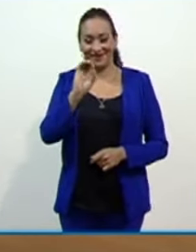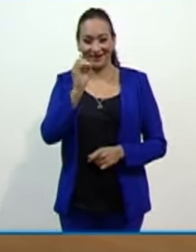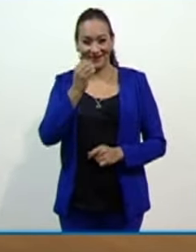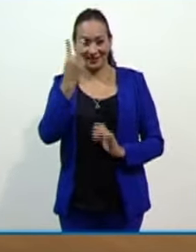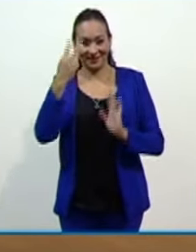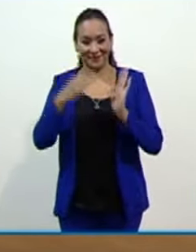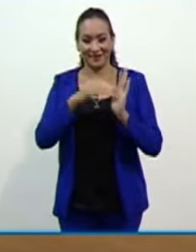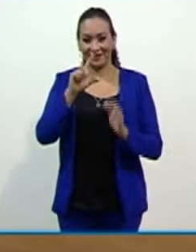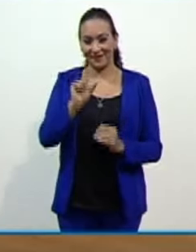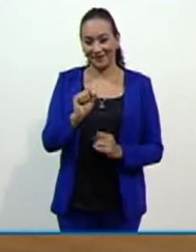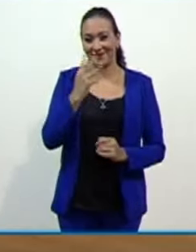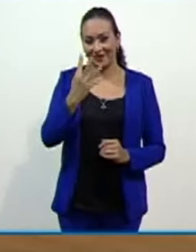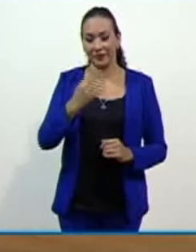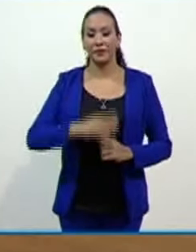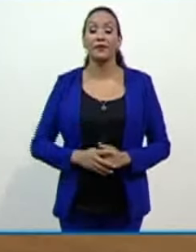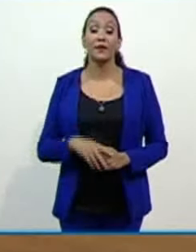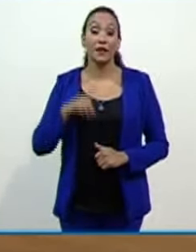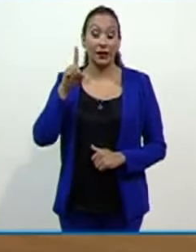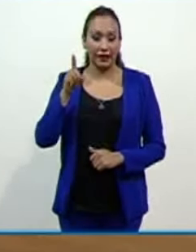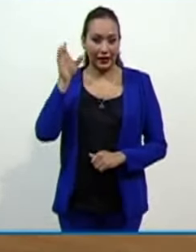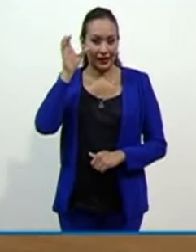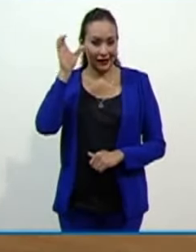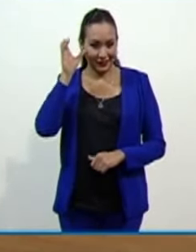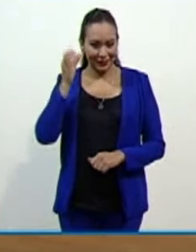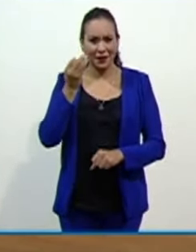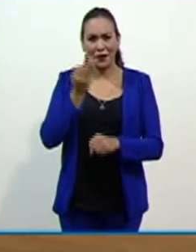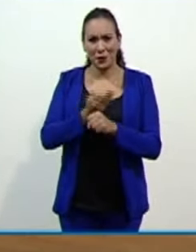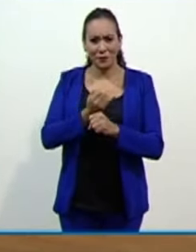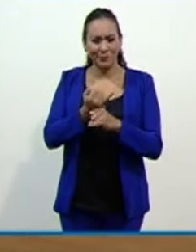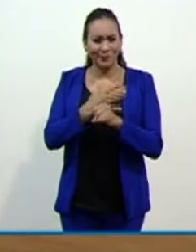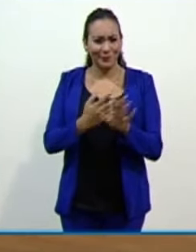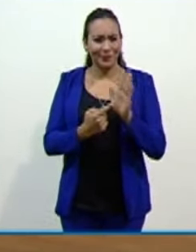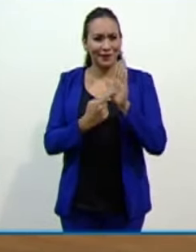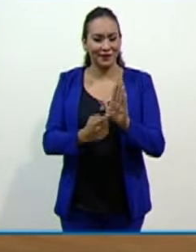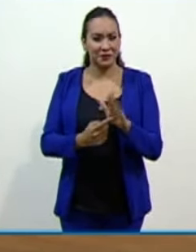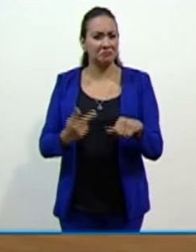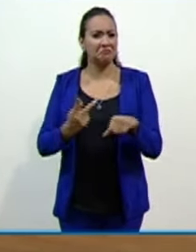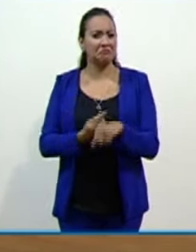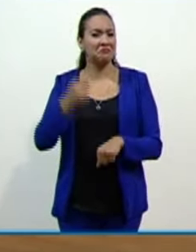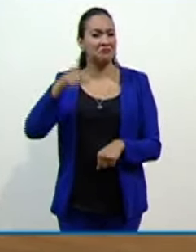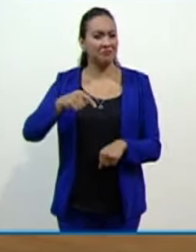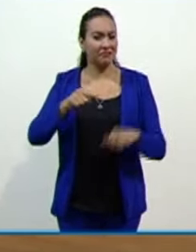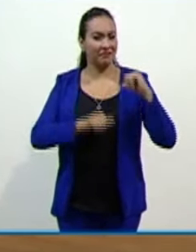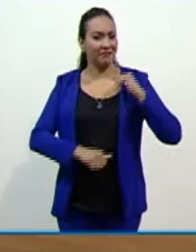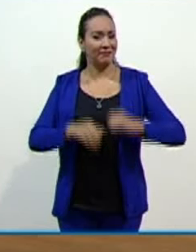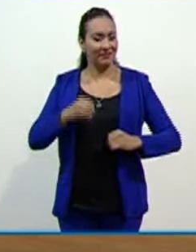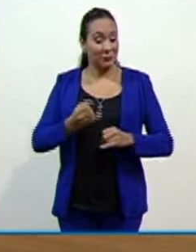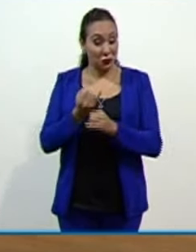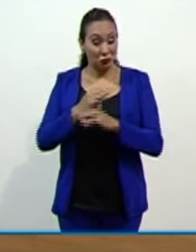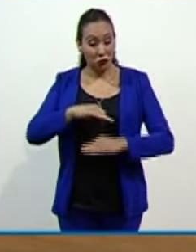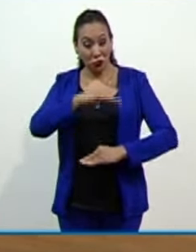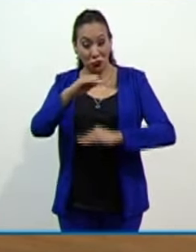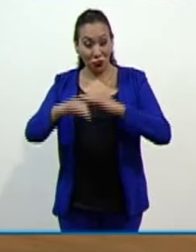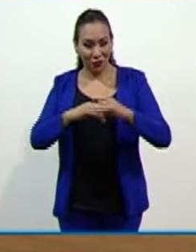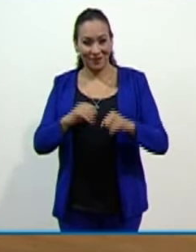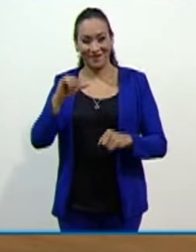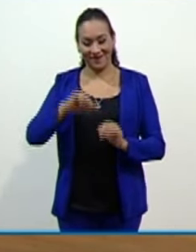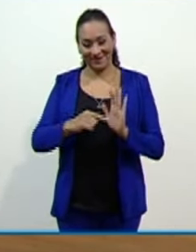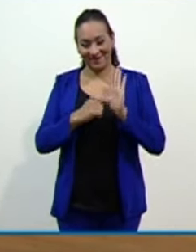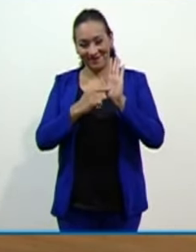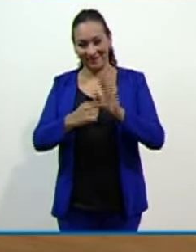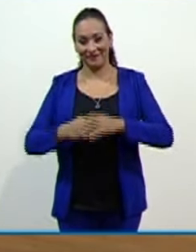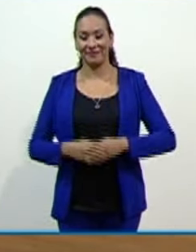de 2024. Soy Citlali Pérez y en los próximos minutos le presentaré la información más reciente del Poder Judicial